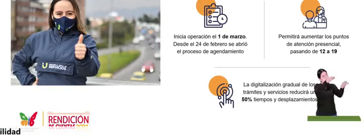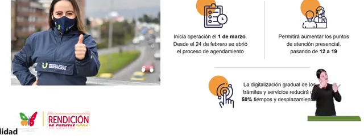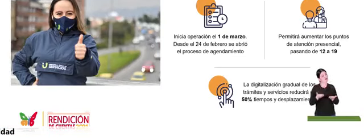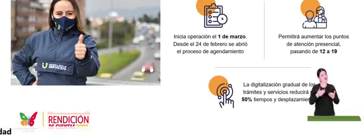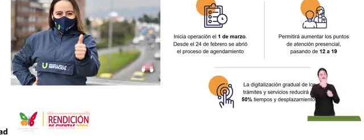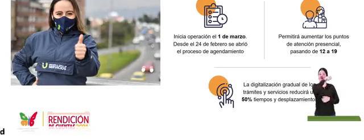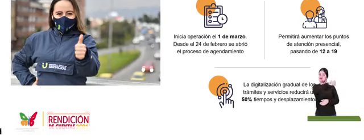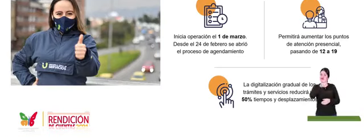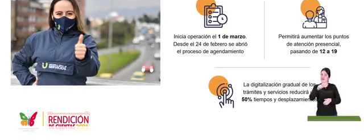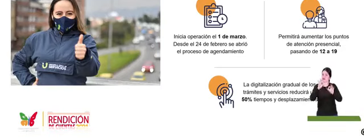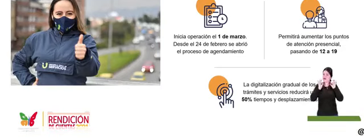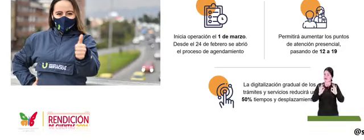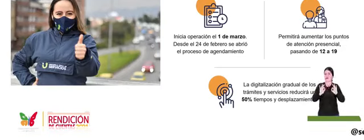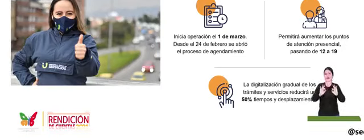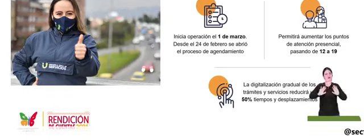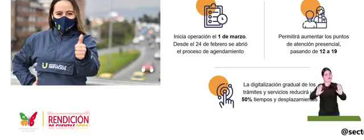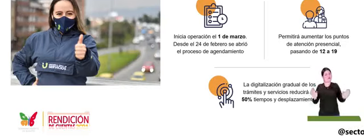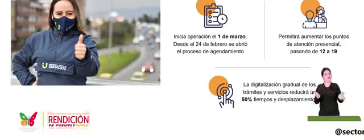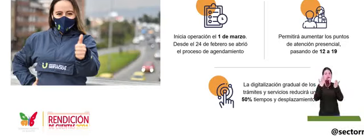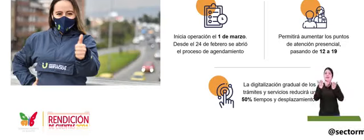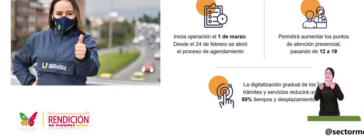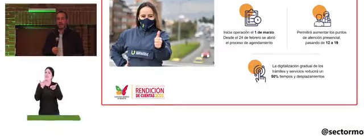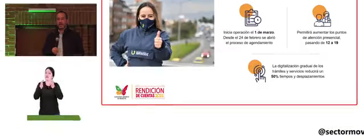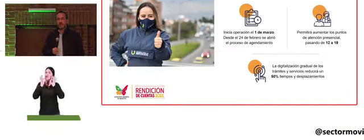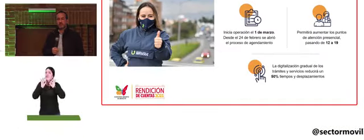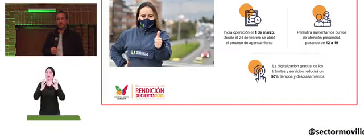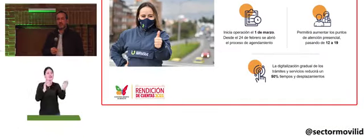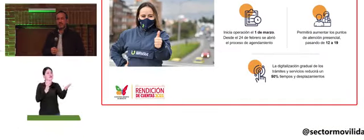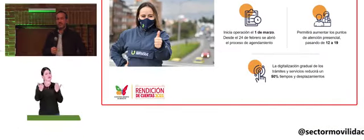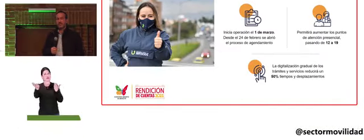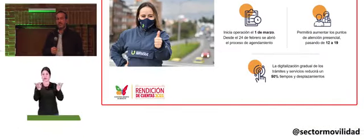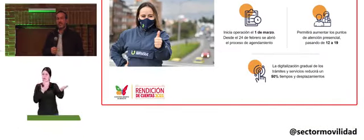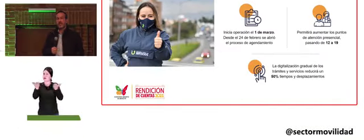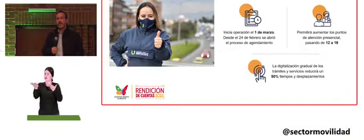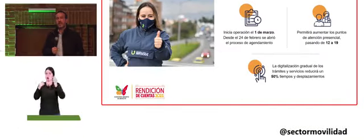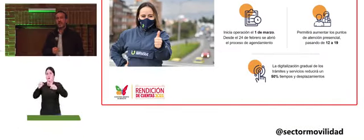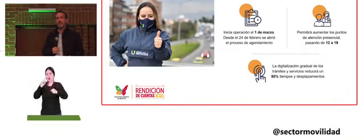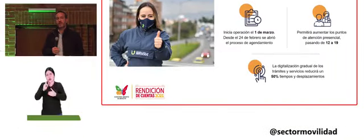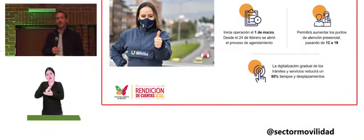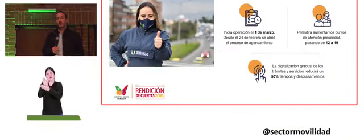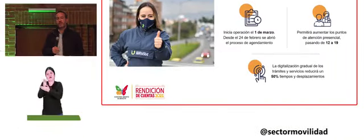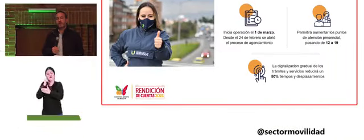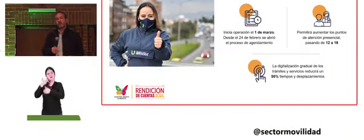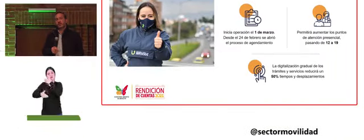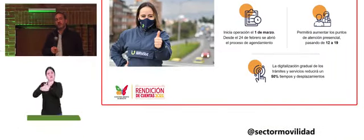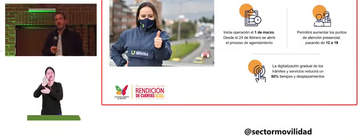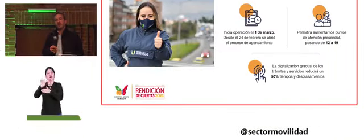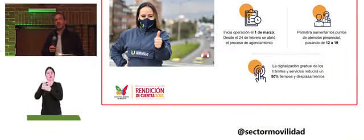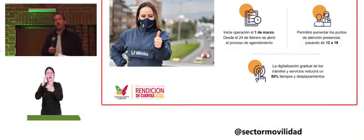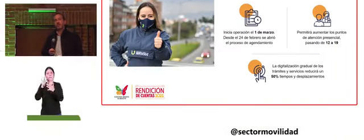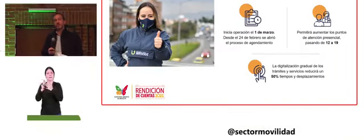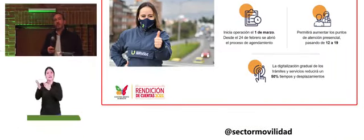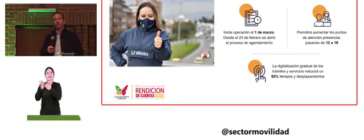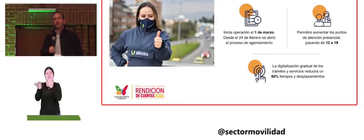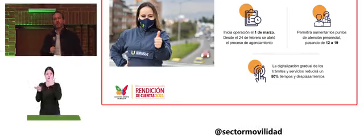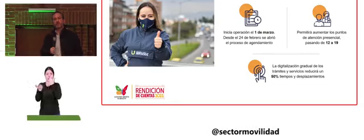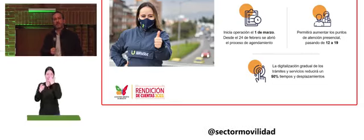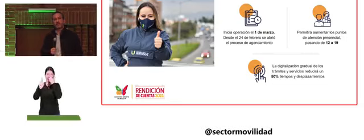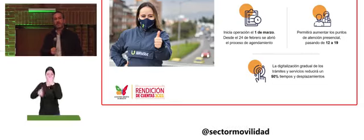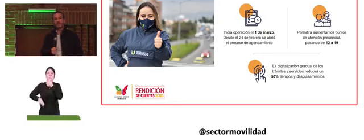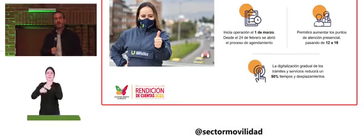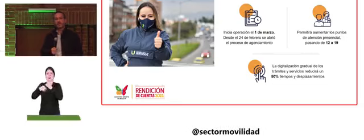con mejor servicio para que todos puedan hacer sus trámites allí, y que irá además recogiendo algunos trámites